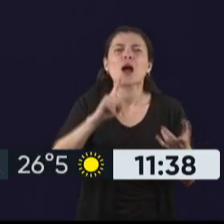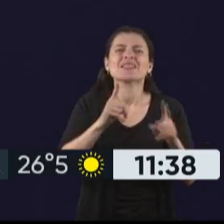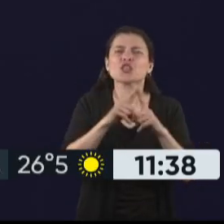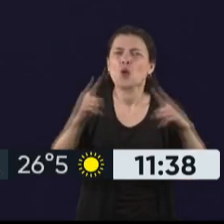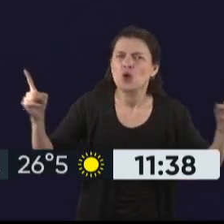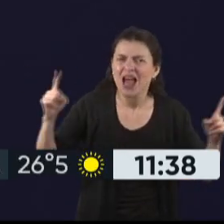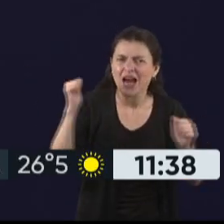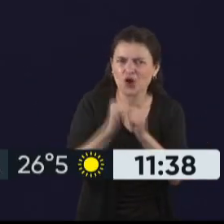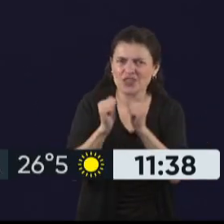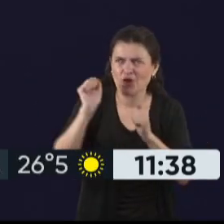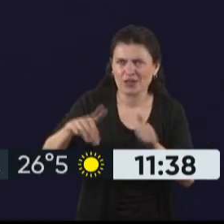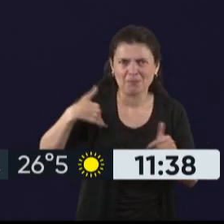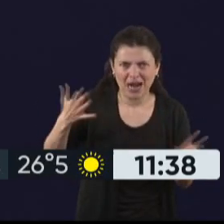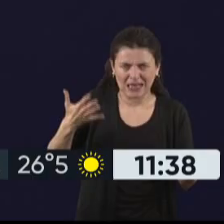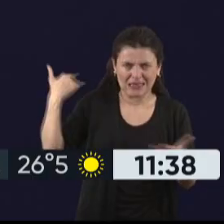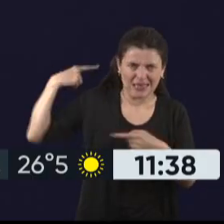Argentina,